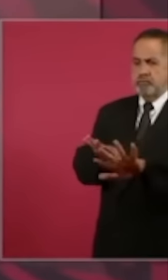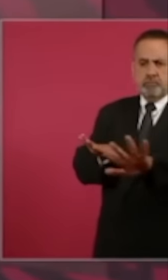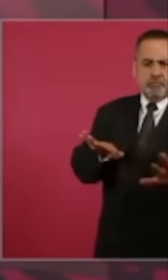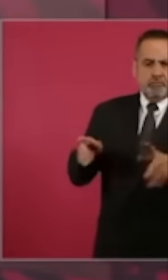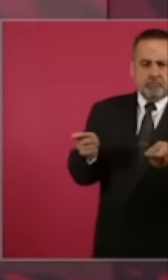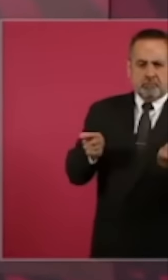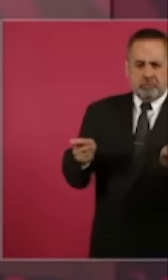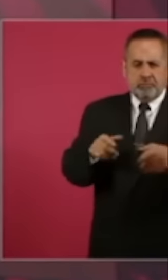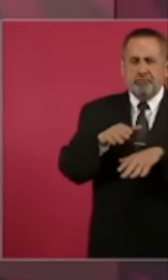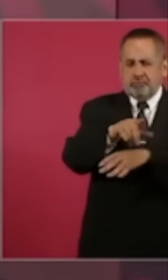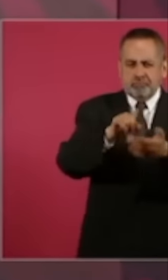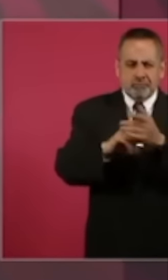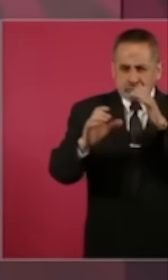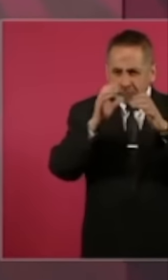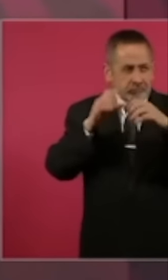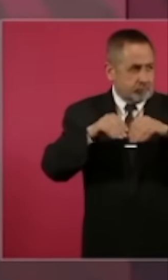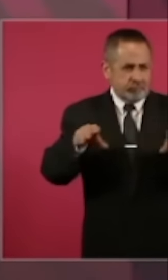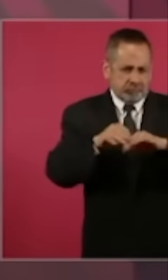en la comunicación.